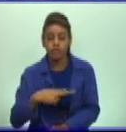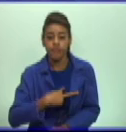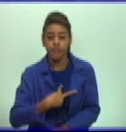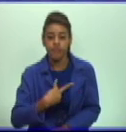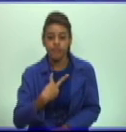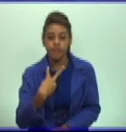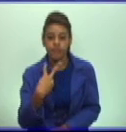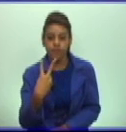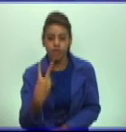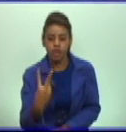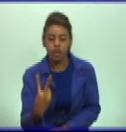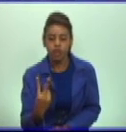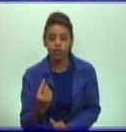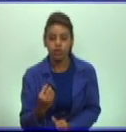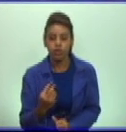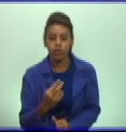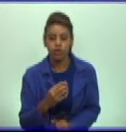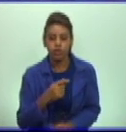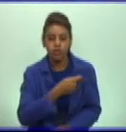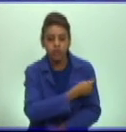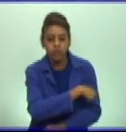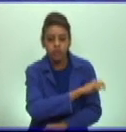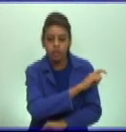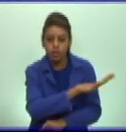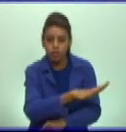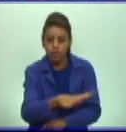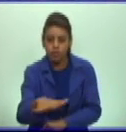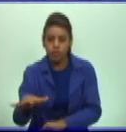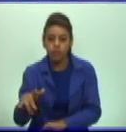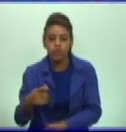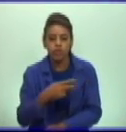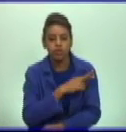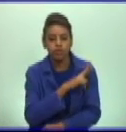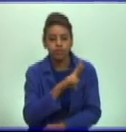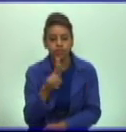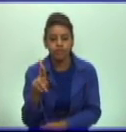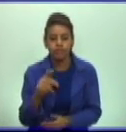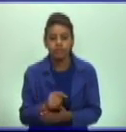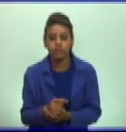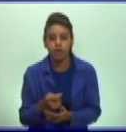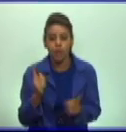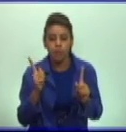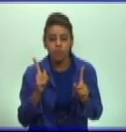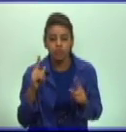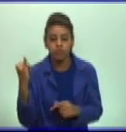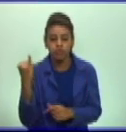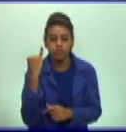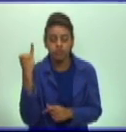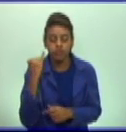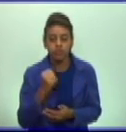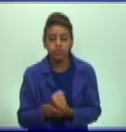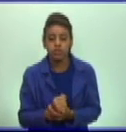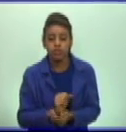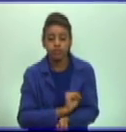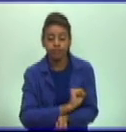pueblo revolucionario y los principios de la política internacional. Se